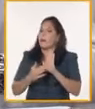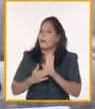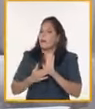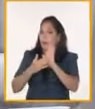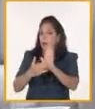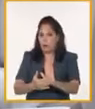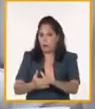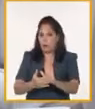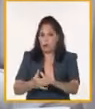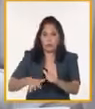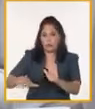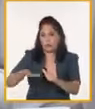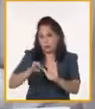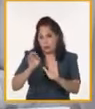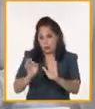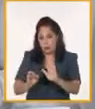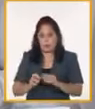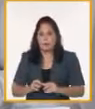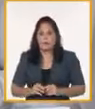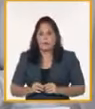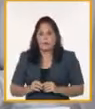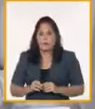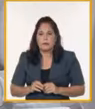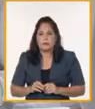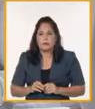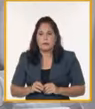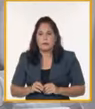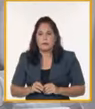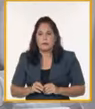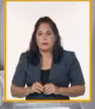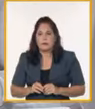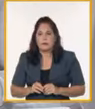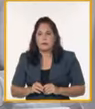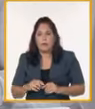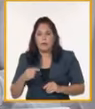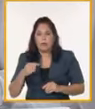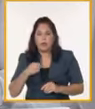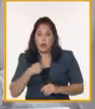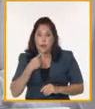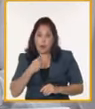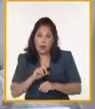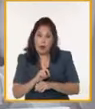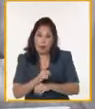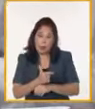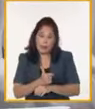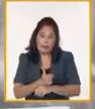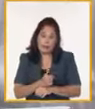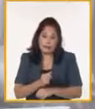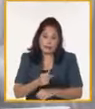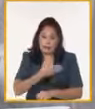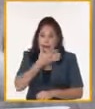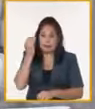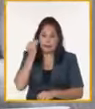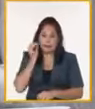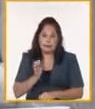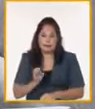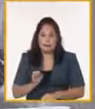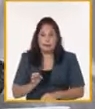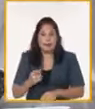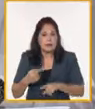solidaria en todo de todo los actores económicos Yo decía una cosa rápida no